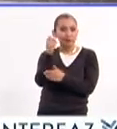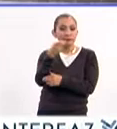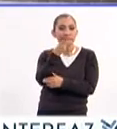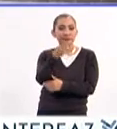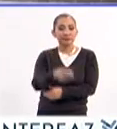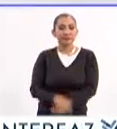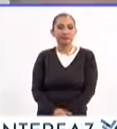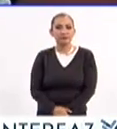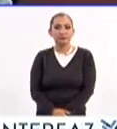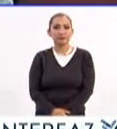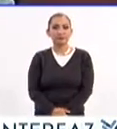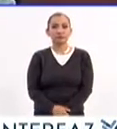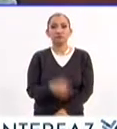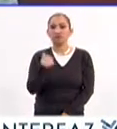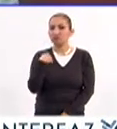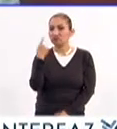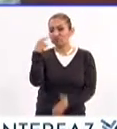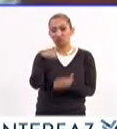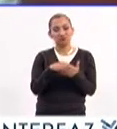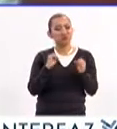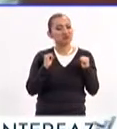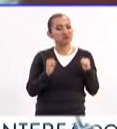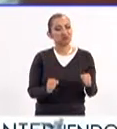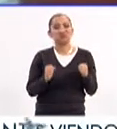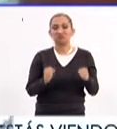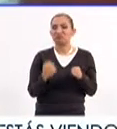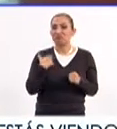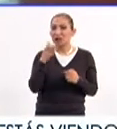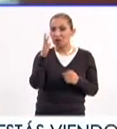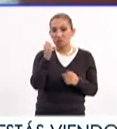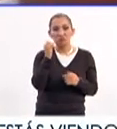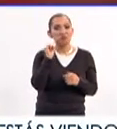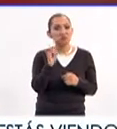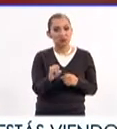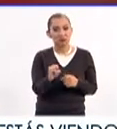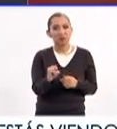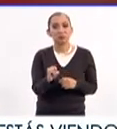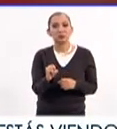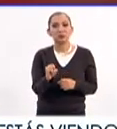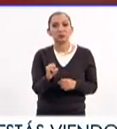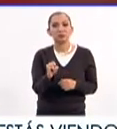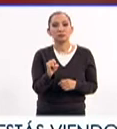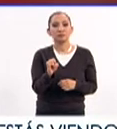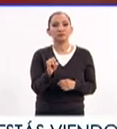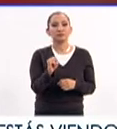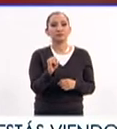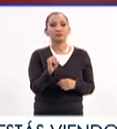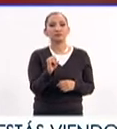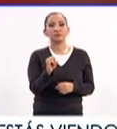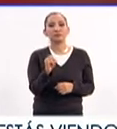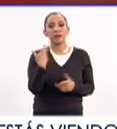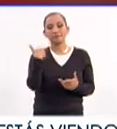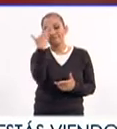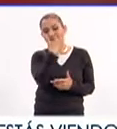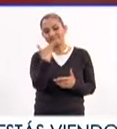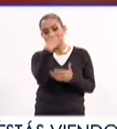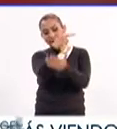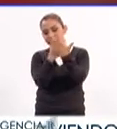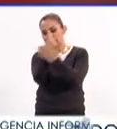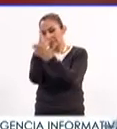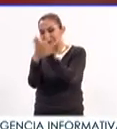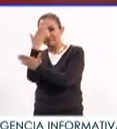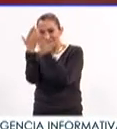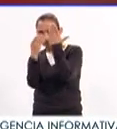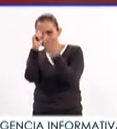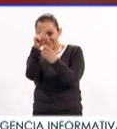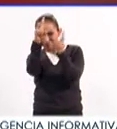dijo. Yo estoy totalmente de acuerdo en que se revisen los planes de estudio.